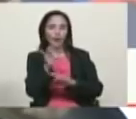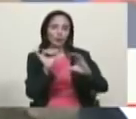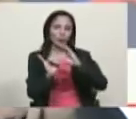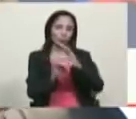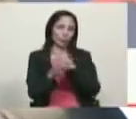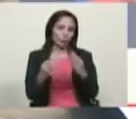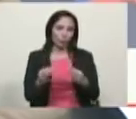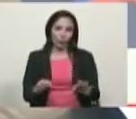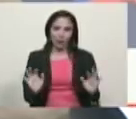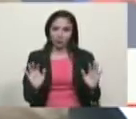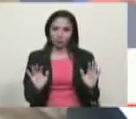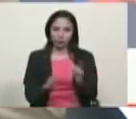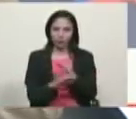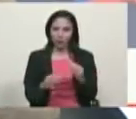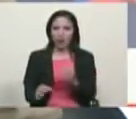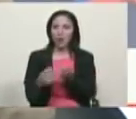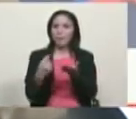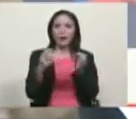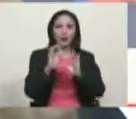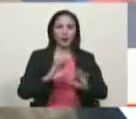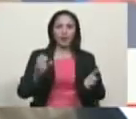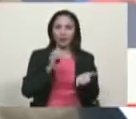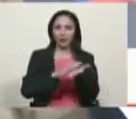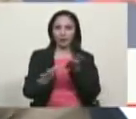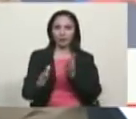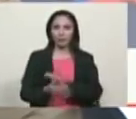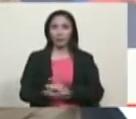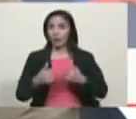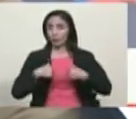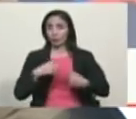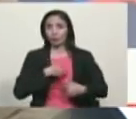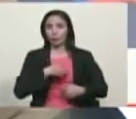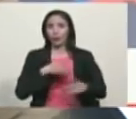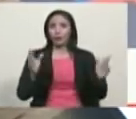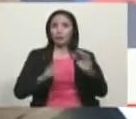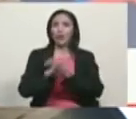publicidad en Facebook, en Instagram, es Nicolás Maduro.